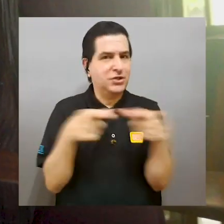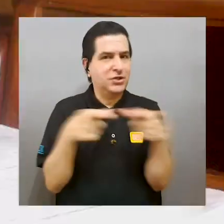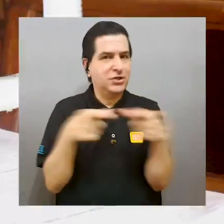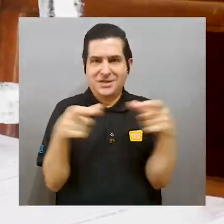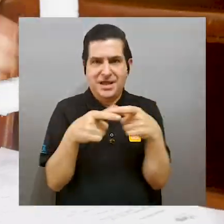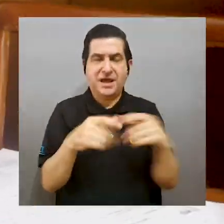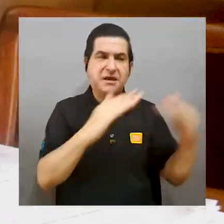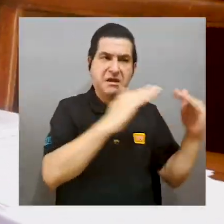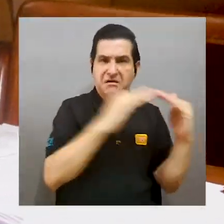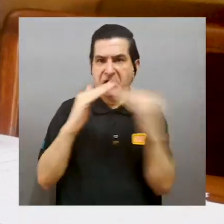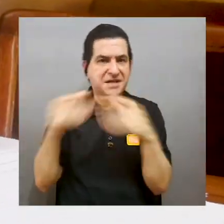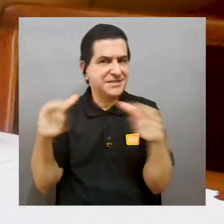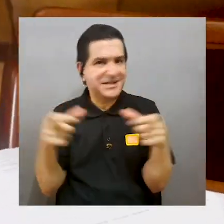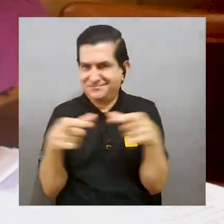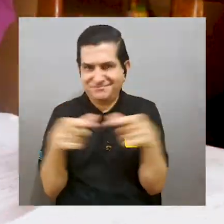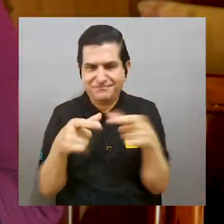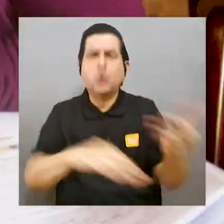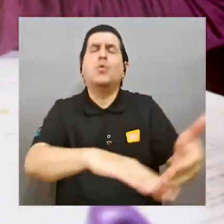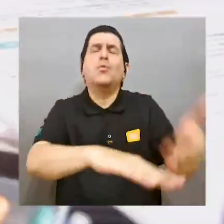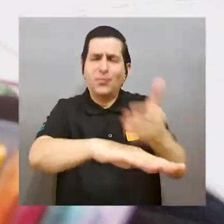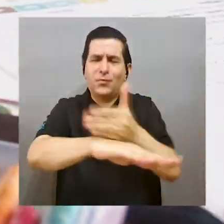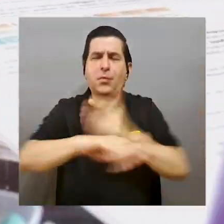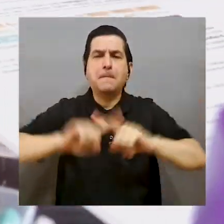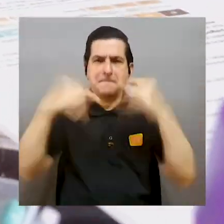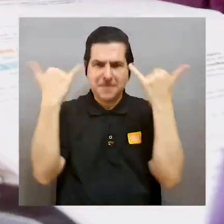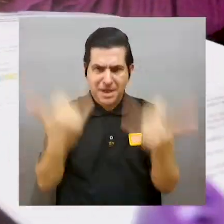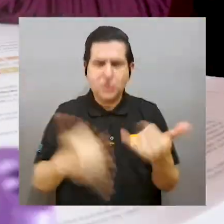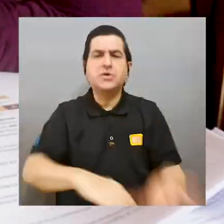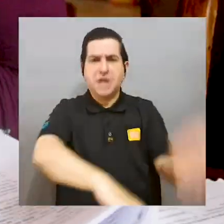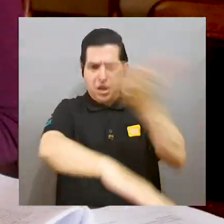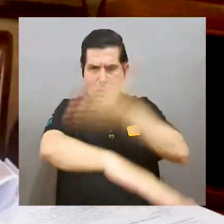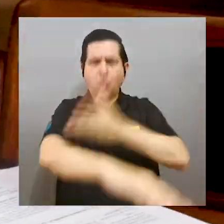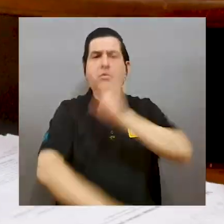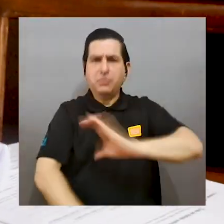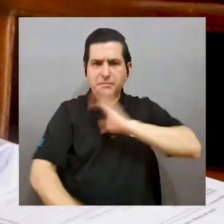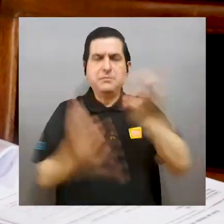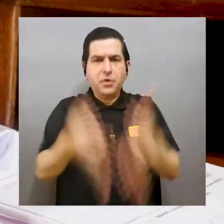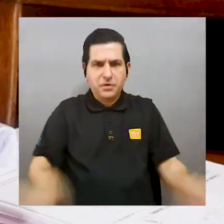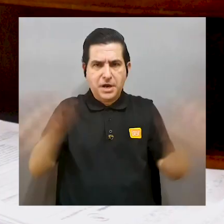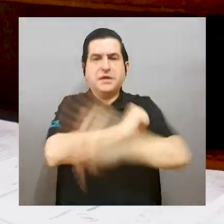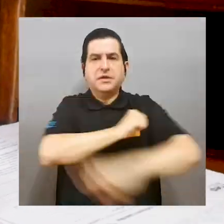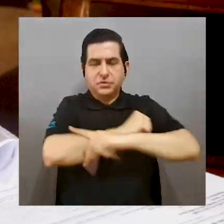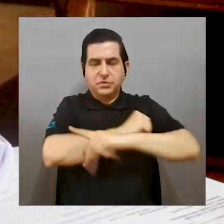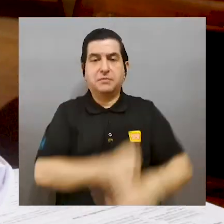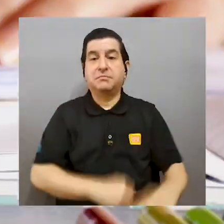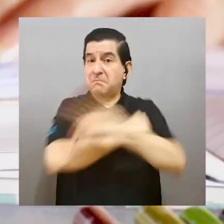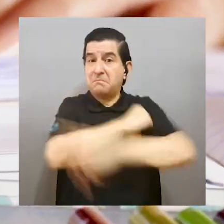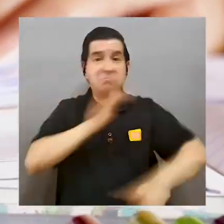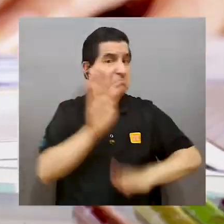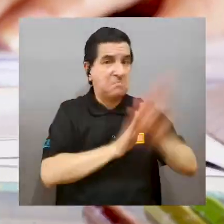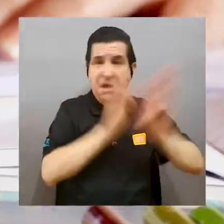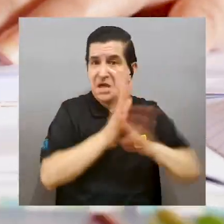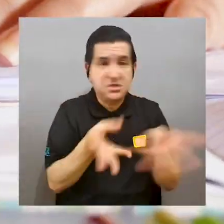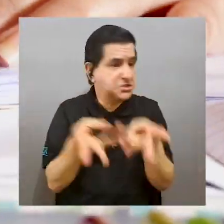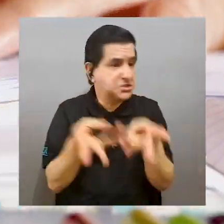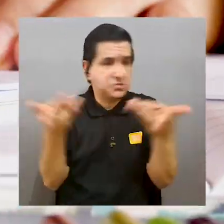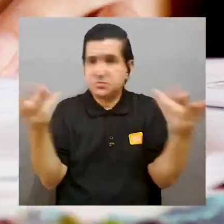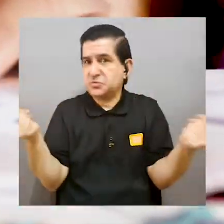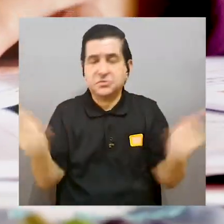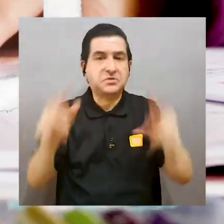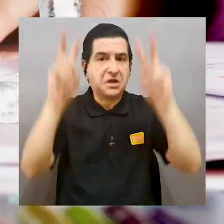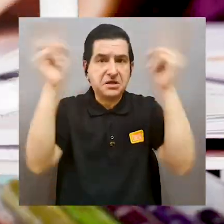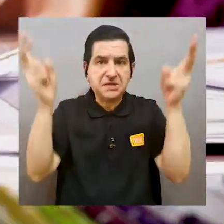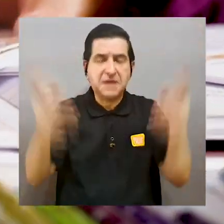tienen conectividad, hogares conectados, hay que avanzar mucho, pero ya sí hay un salto cualitativo importante país. Ni los países más desarrollados han